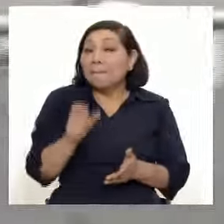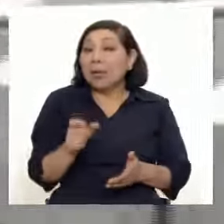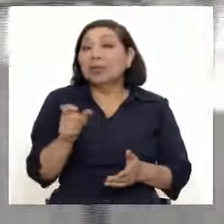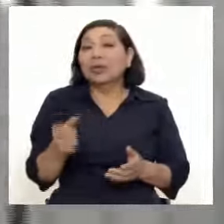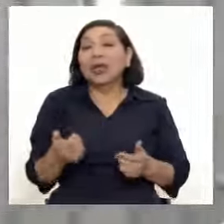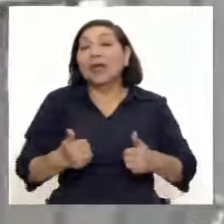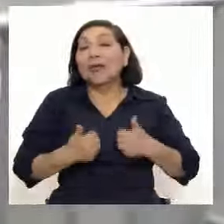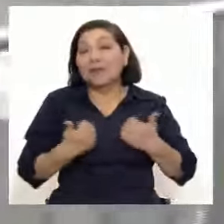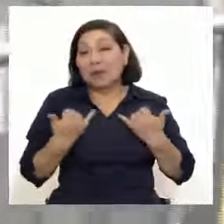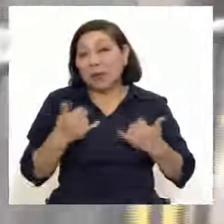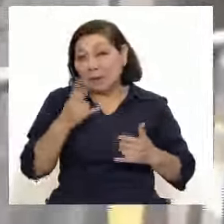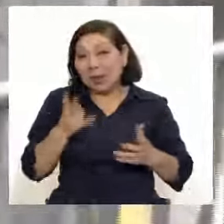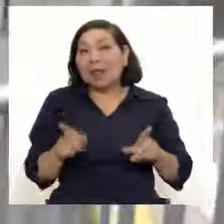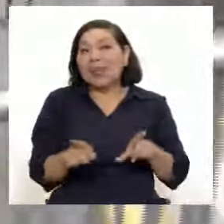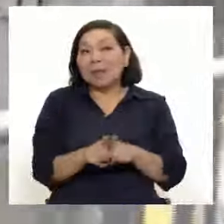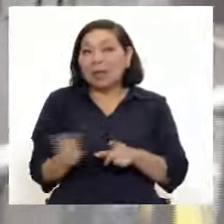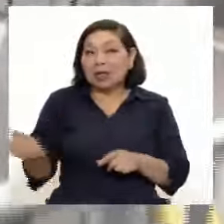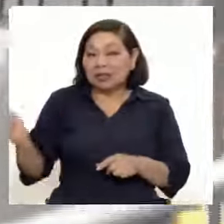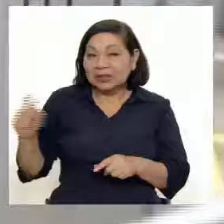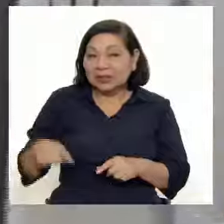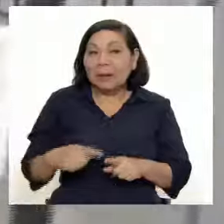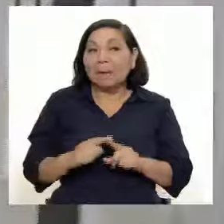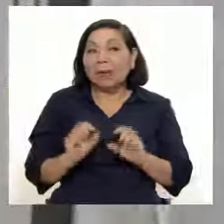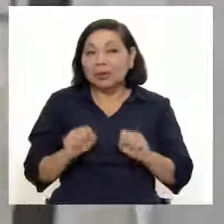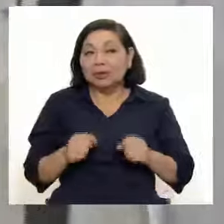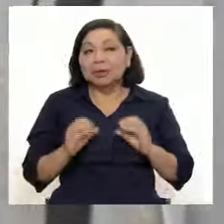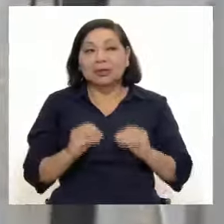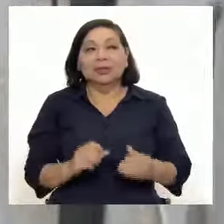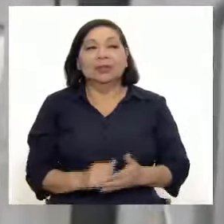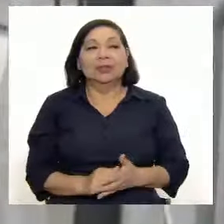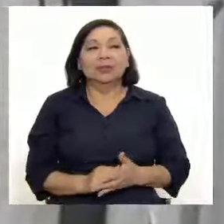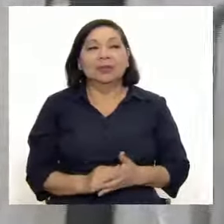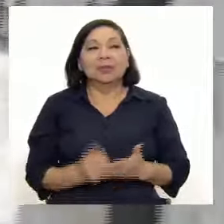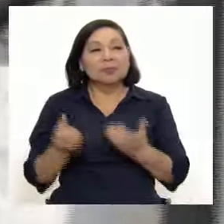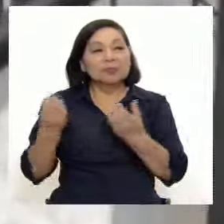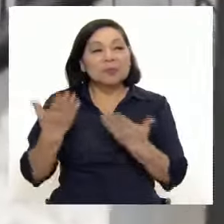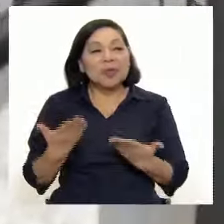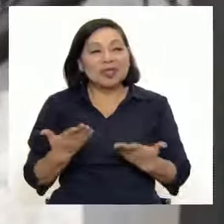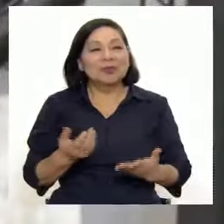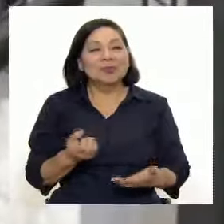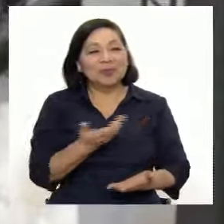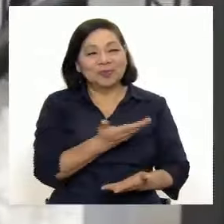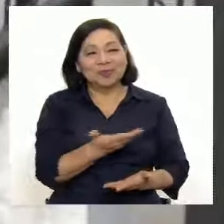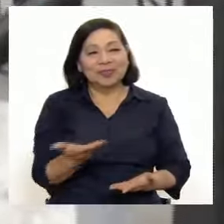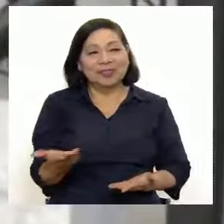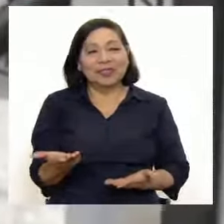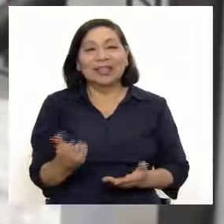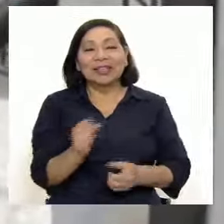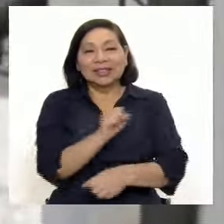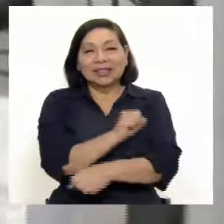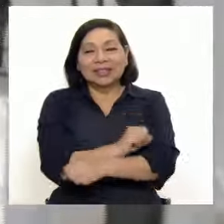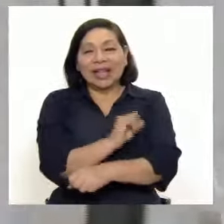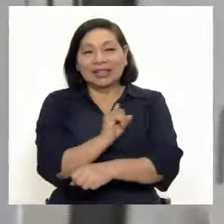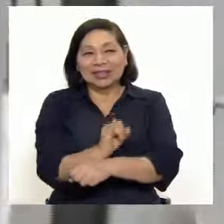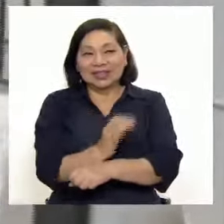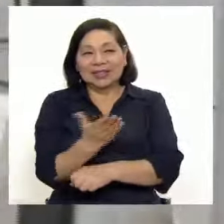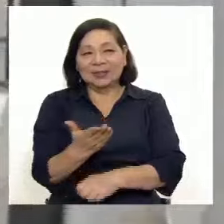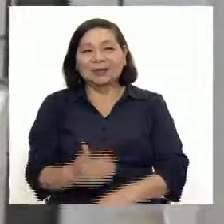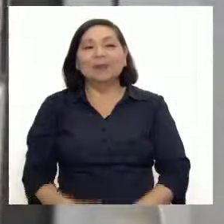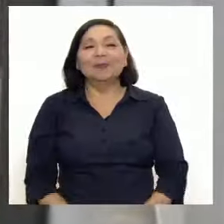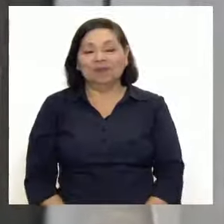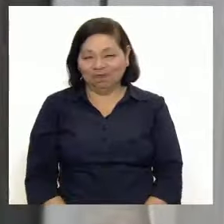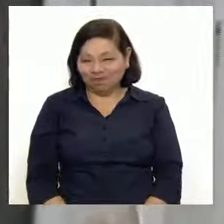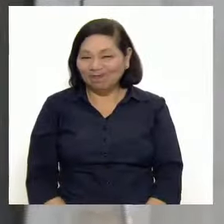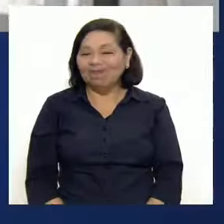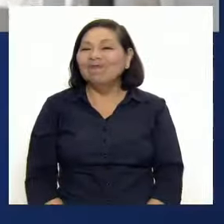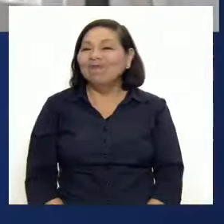chinos residentes en nuestro país que también han llegado para poder darle la bienvenida. Esta es la información desde el distrito de San Isidro, contigo en Estudio Central.